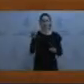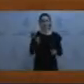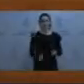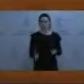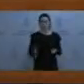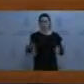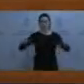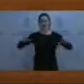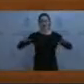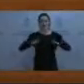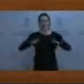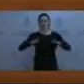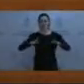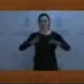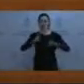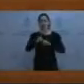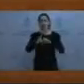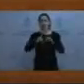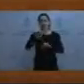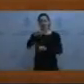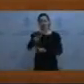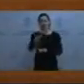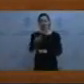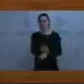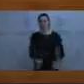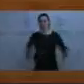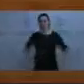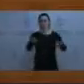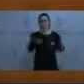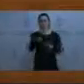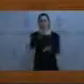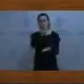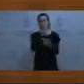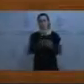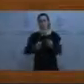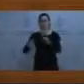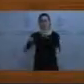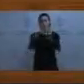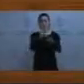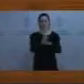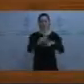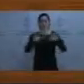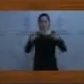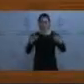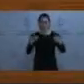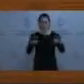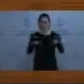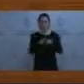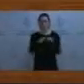vacaciones, y después, en la reanudación del periodo de sesiones, poder hacer el seguimiento